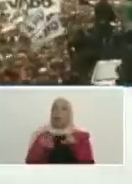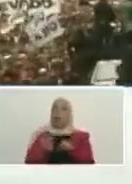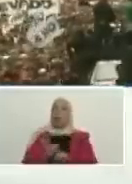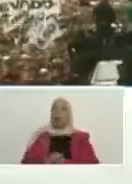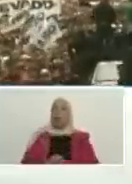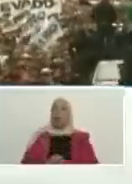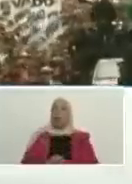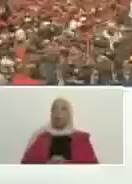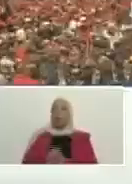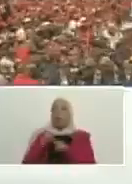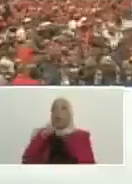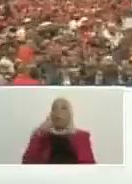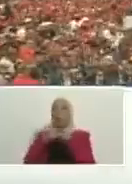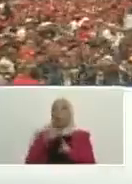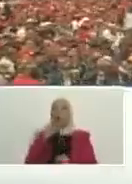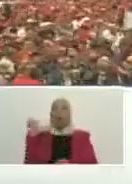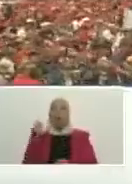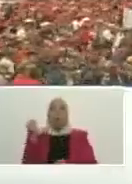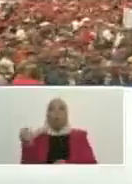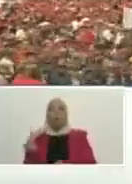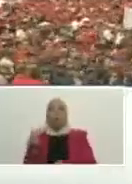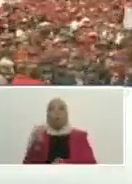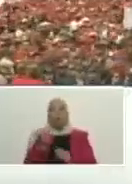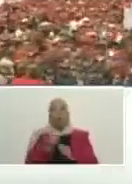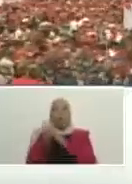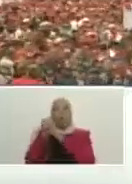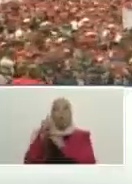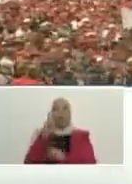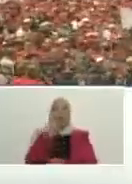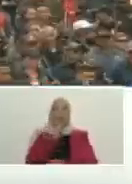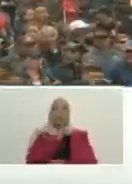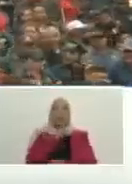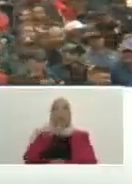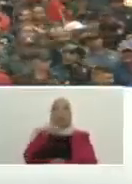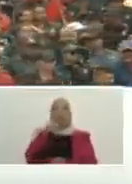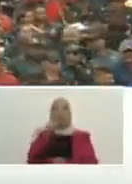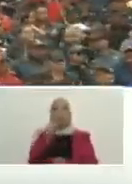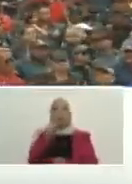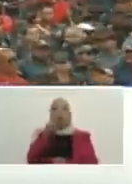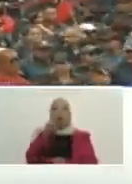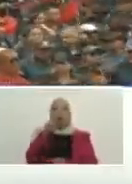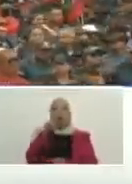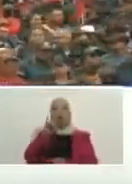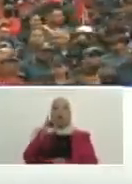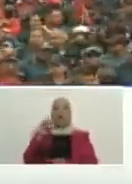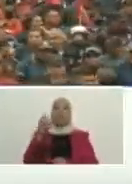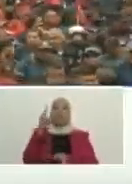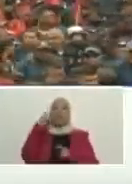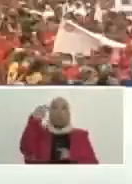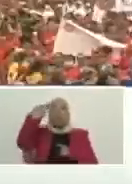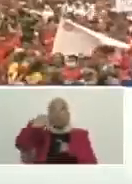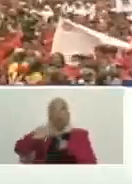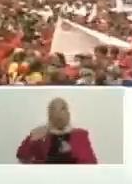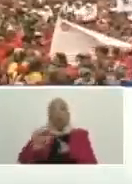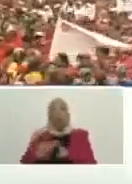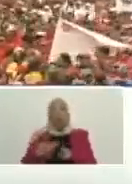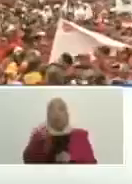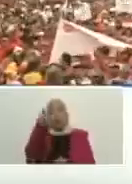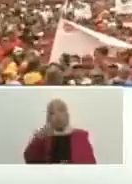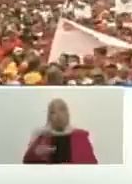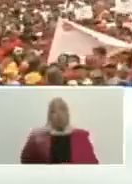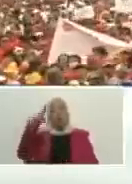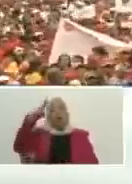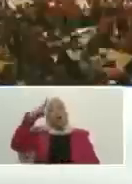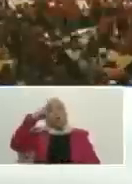Fabricio Ojeda, líder popular, honor y gloria a la memoria de Fabricio